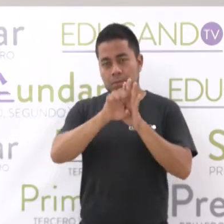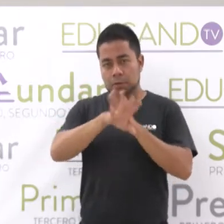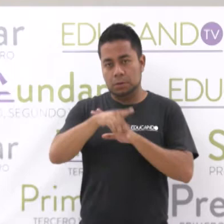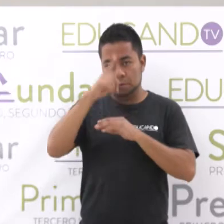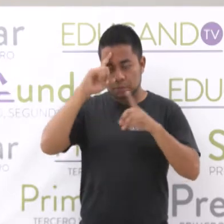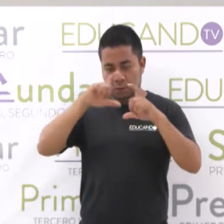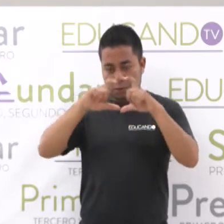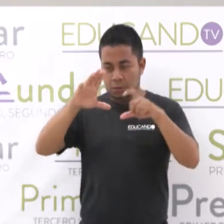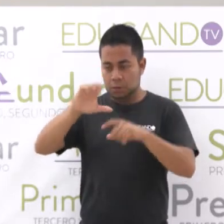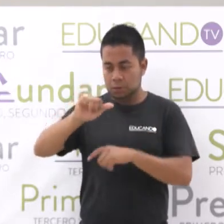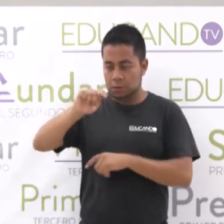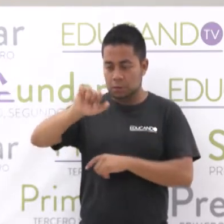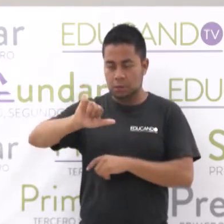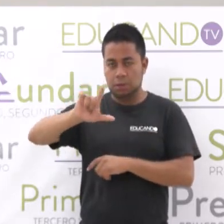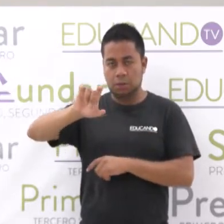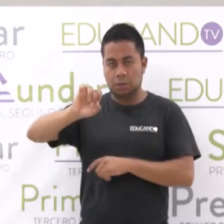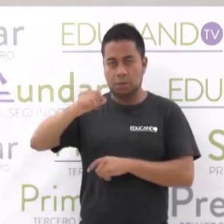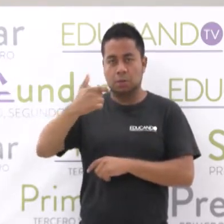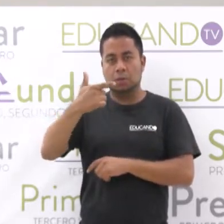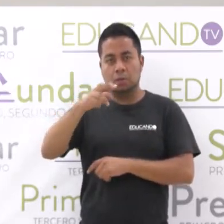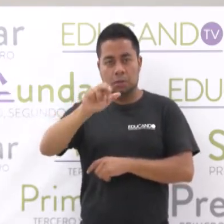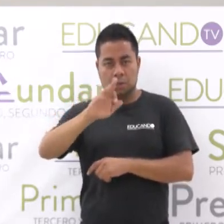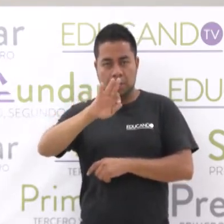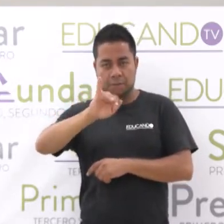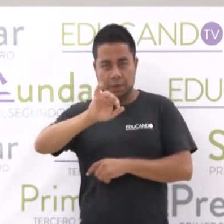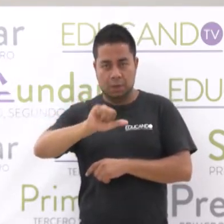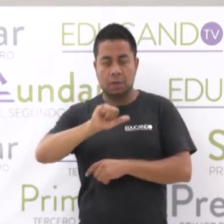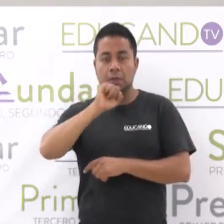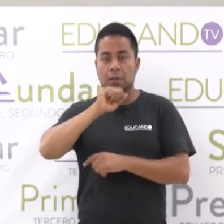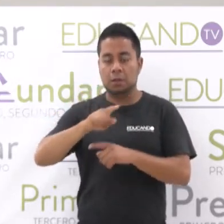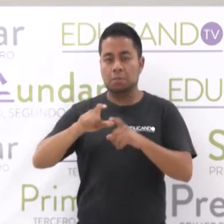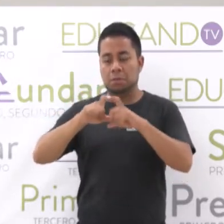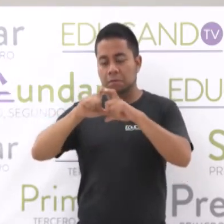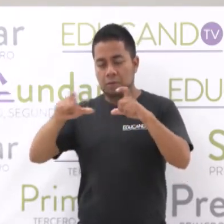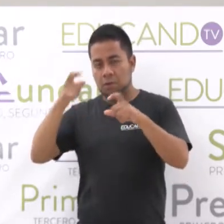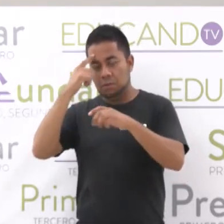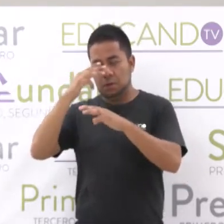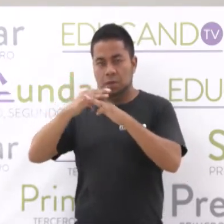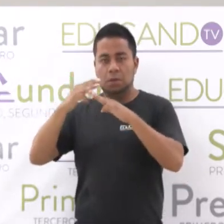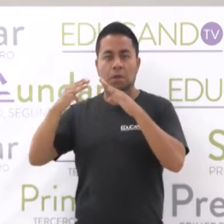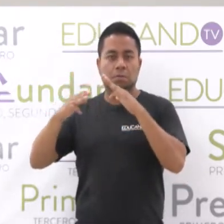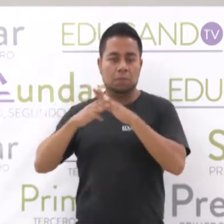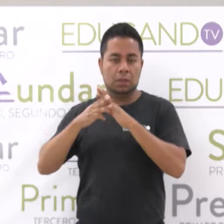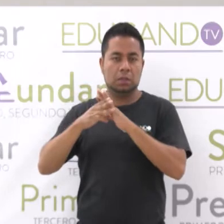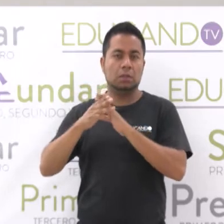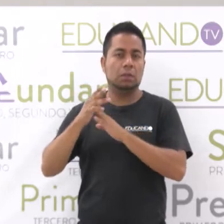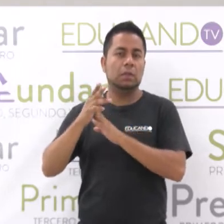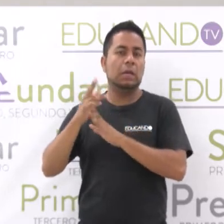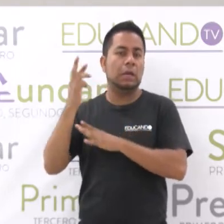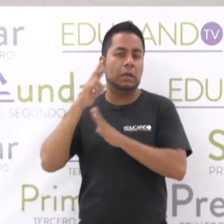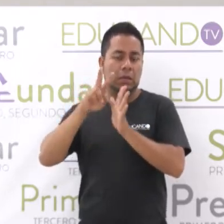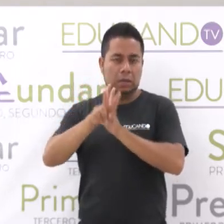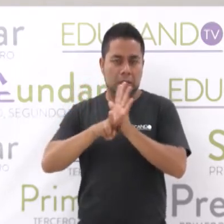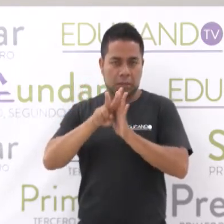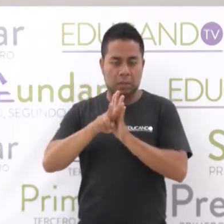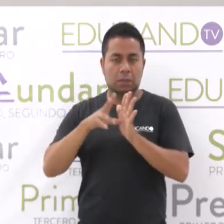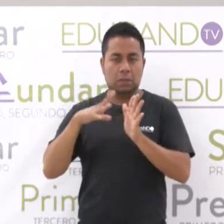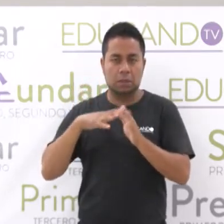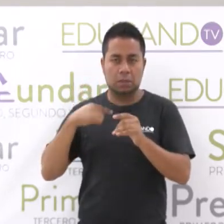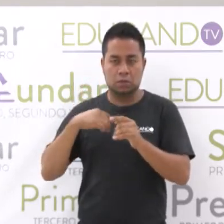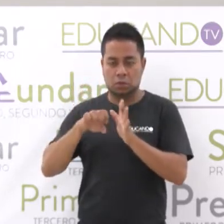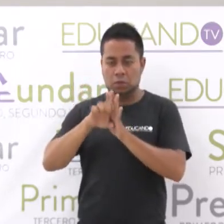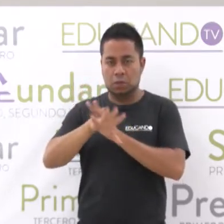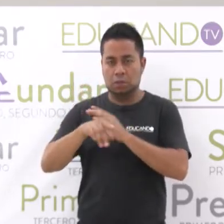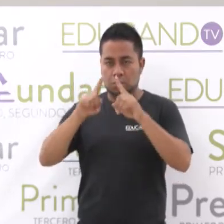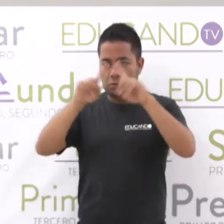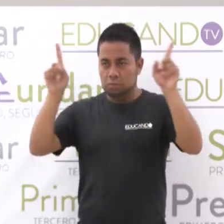de ficha catalográfica y un ejemplo de material audiovisual, ahora sí les traje ya este ejemplo aquí